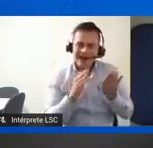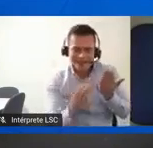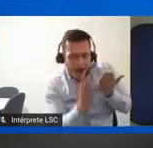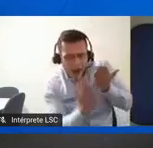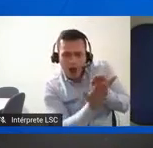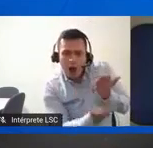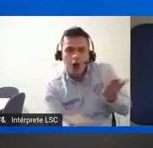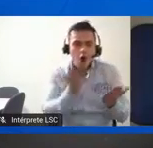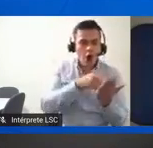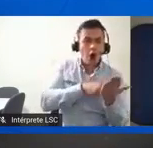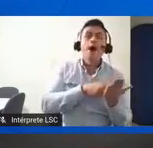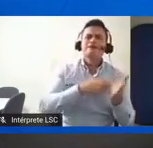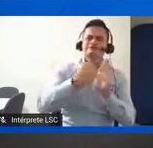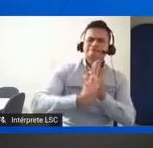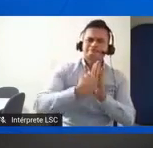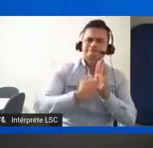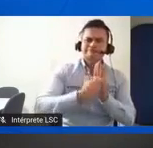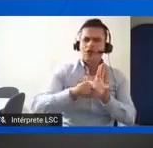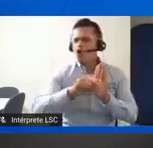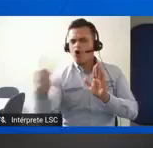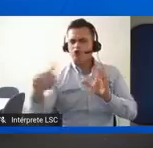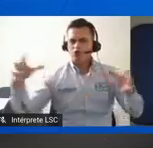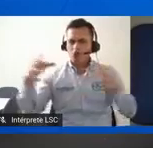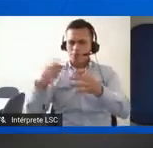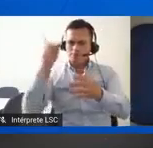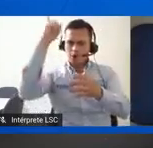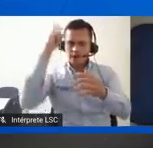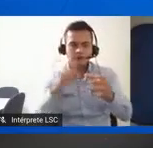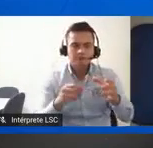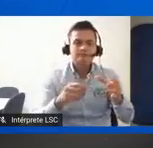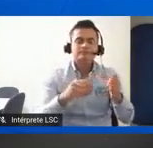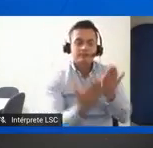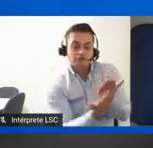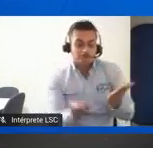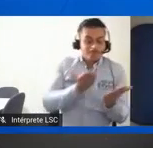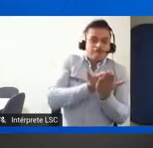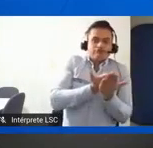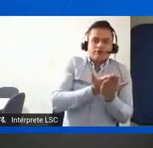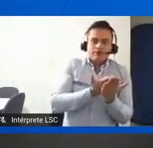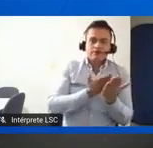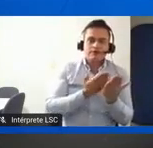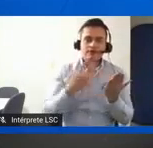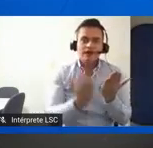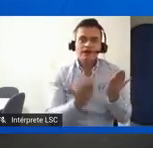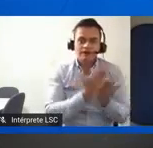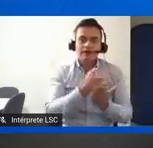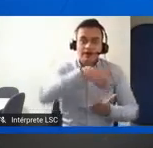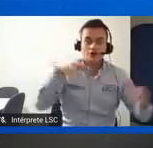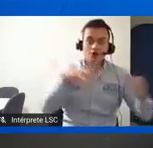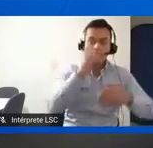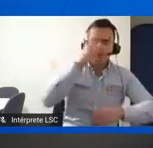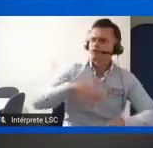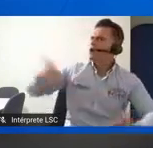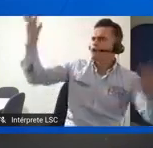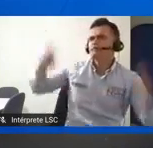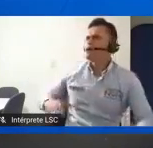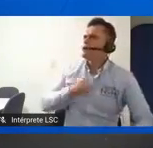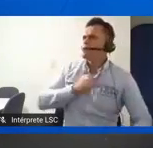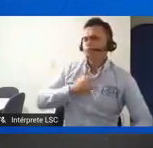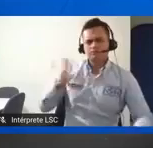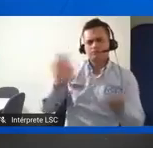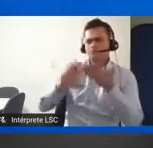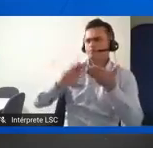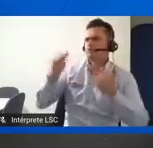que había mucha presión de otro partido, que al final incluso le hicieron hasta una especie de bulla al presidente del